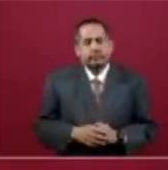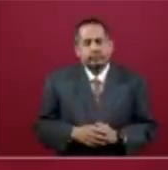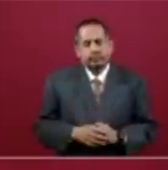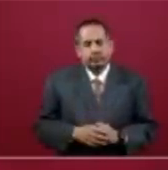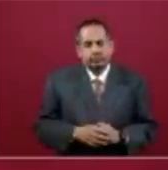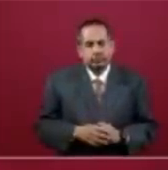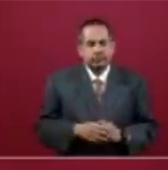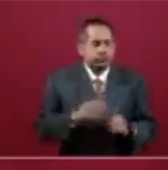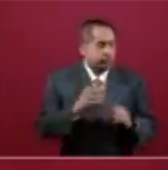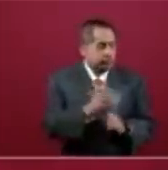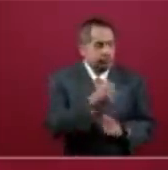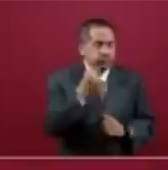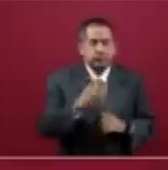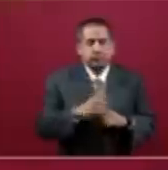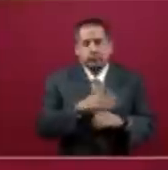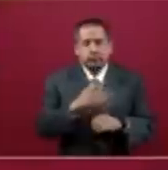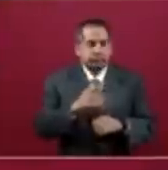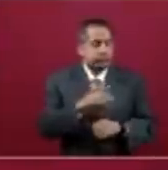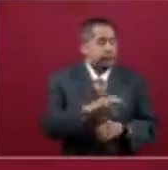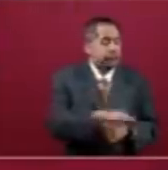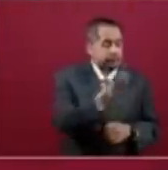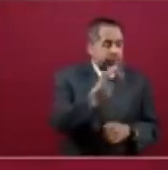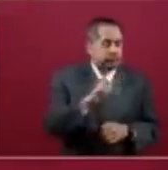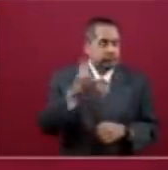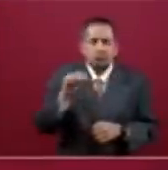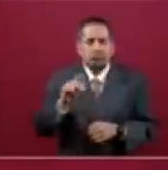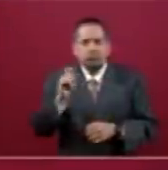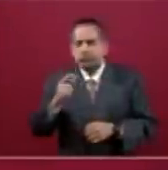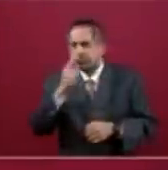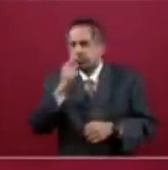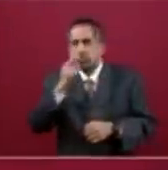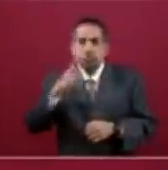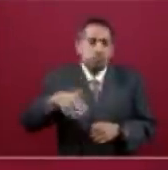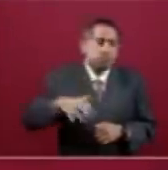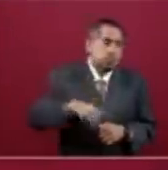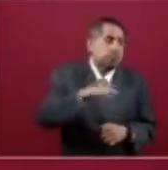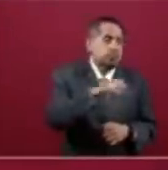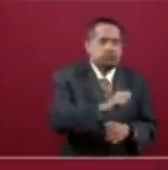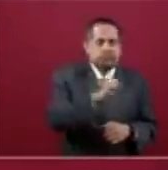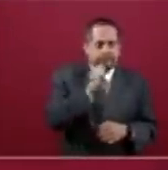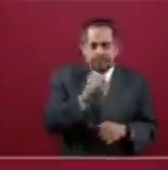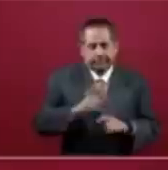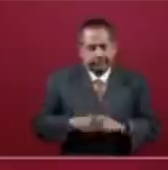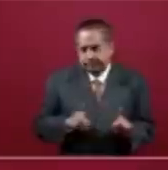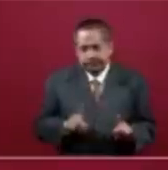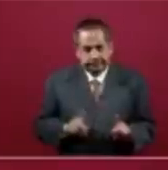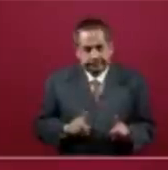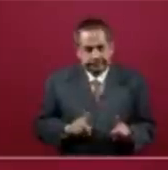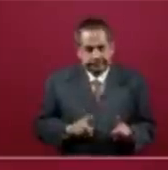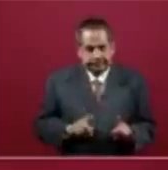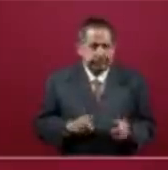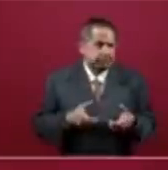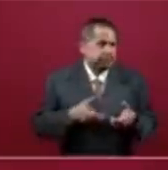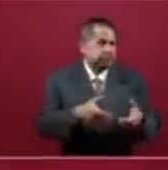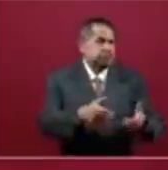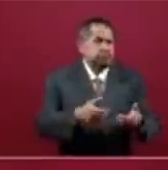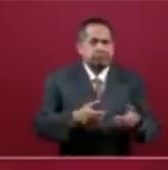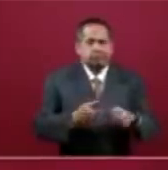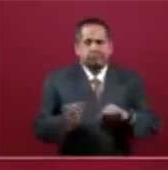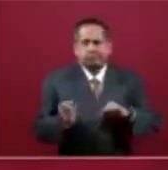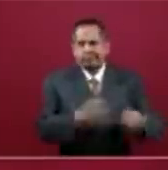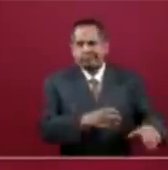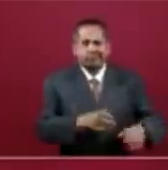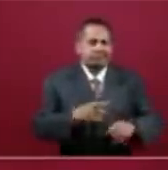son recuperados porque se encuentran en las calles, en las carreteras, en